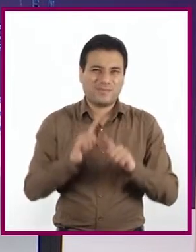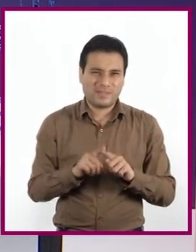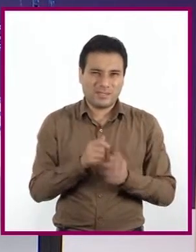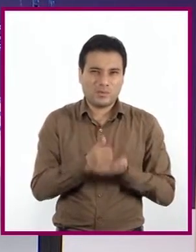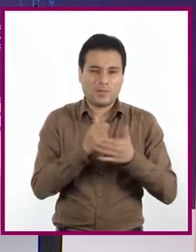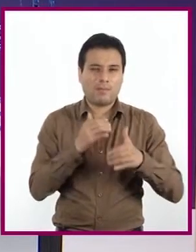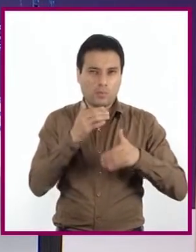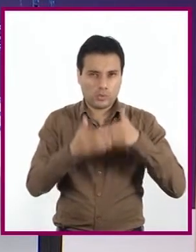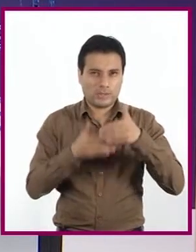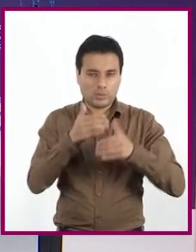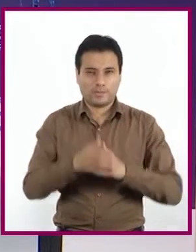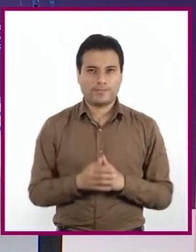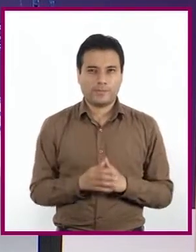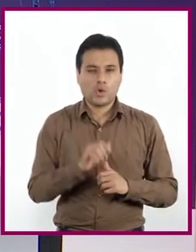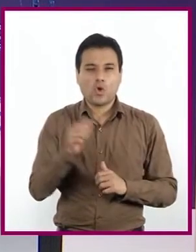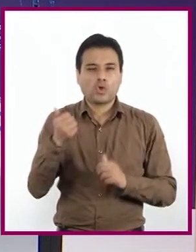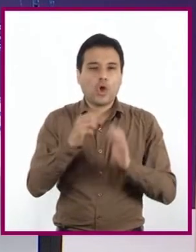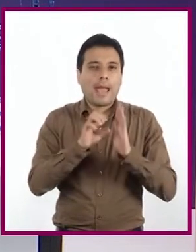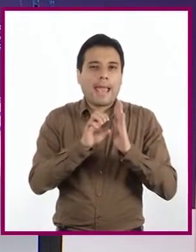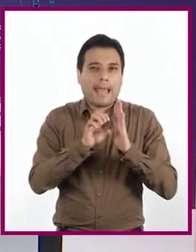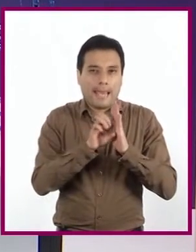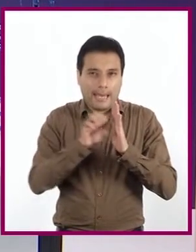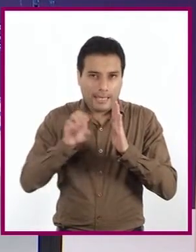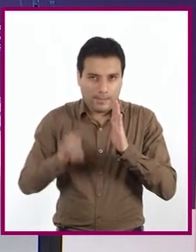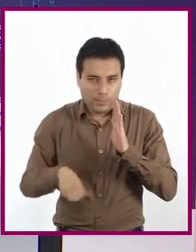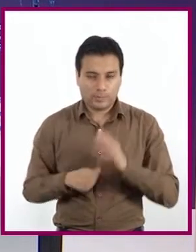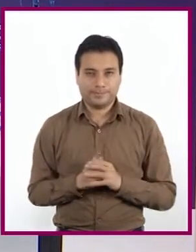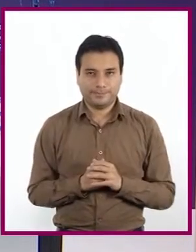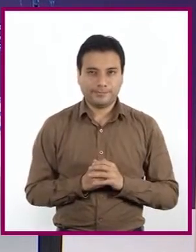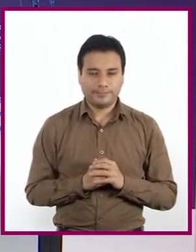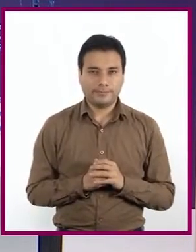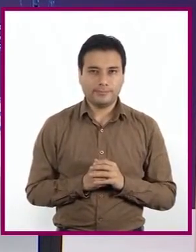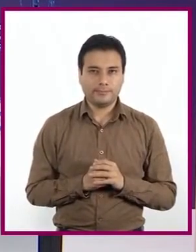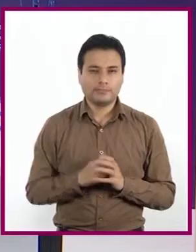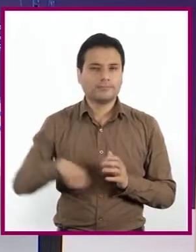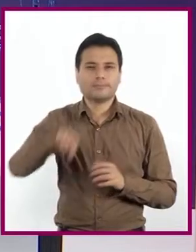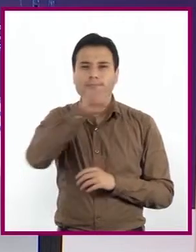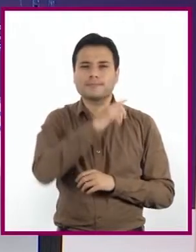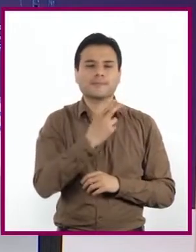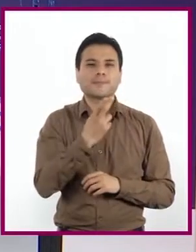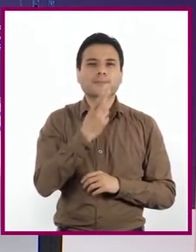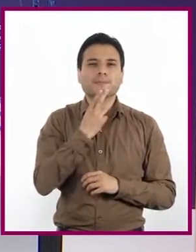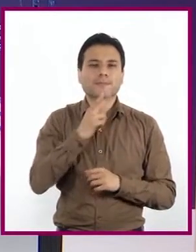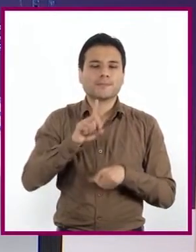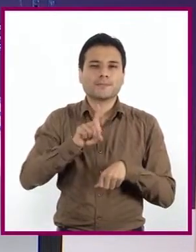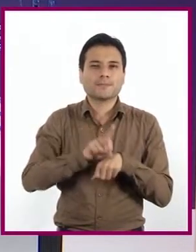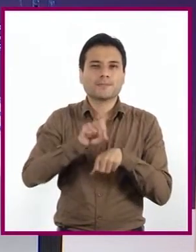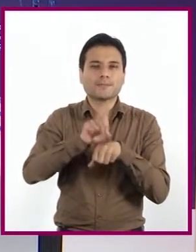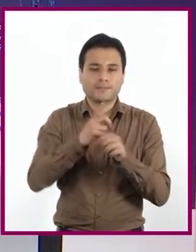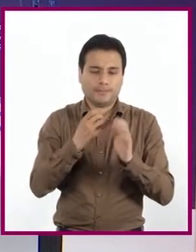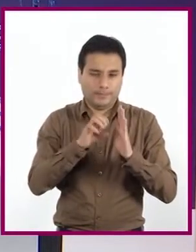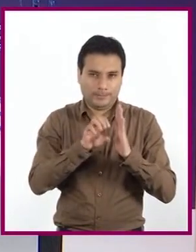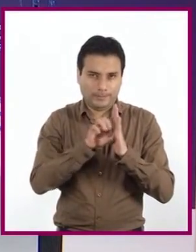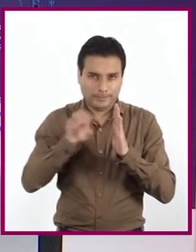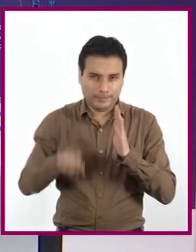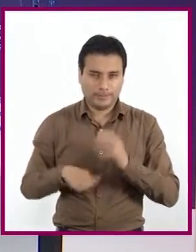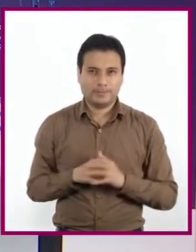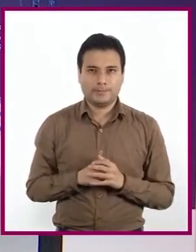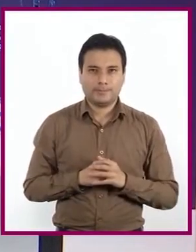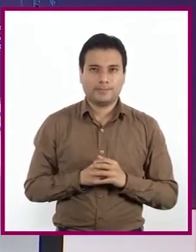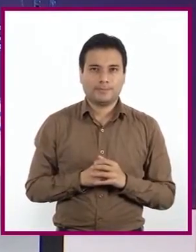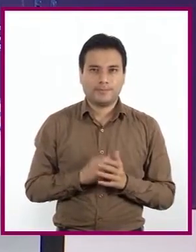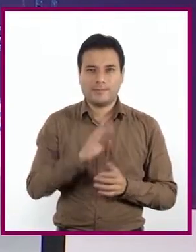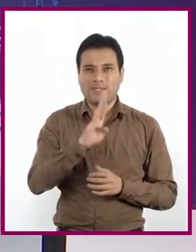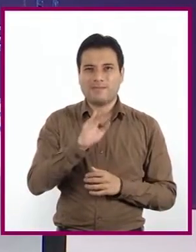importantes. Otros ejemplos de compuestos iónicos que utilizamos en nuestra vida diaria son el bicarbonato